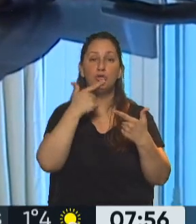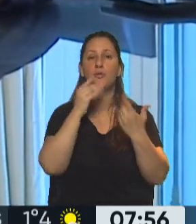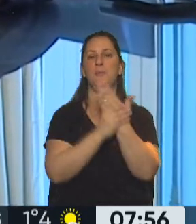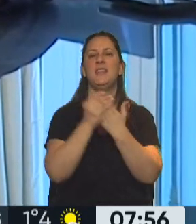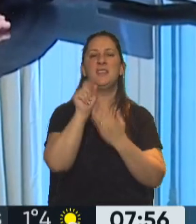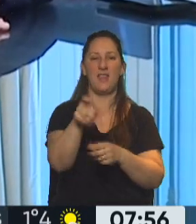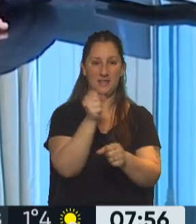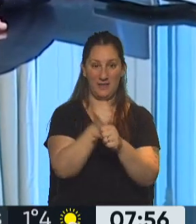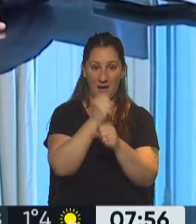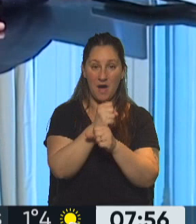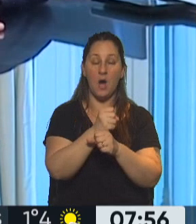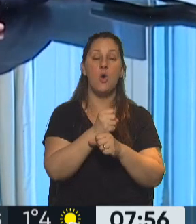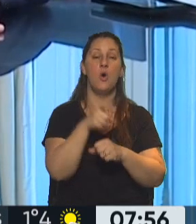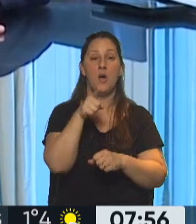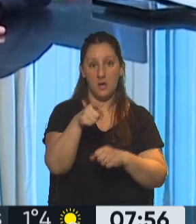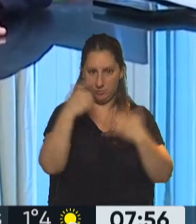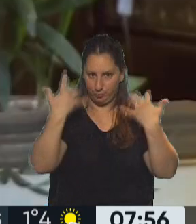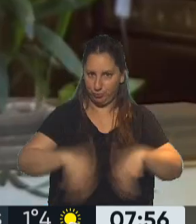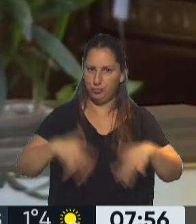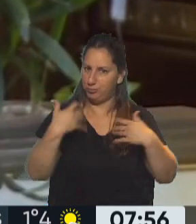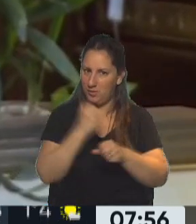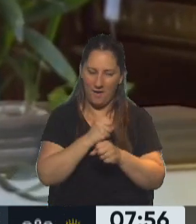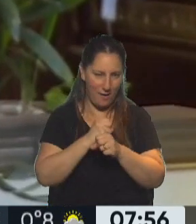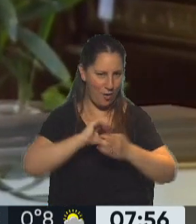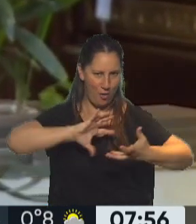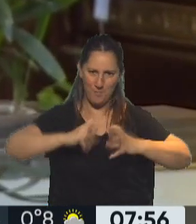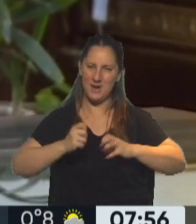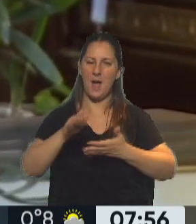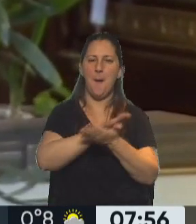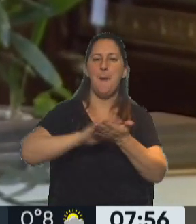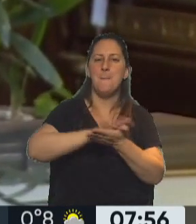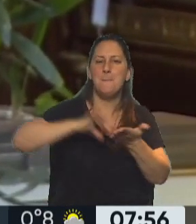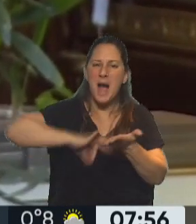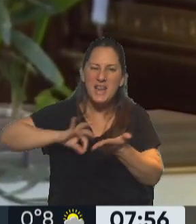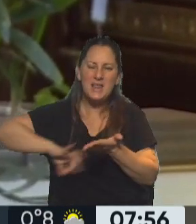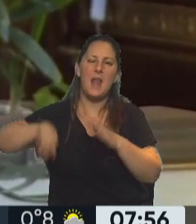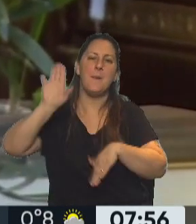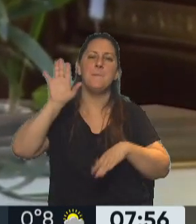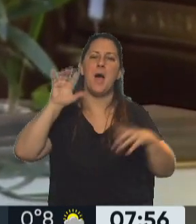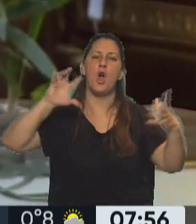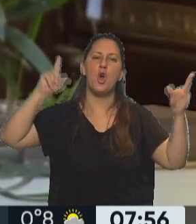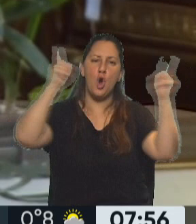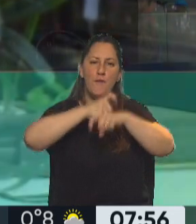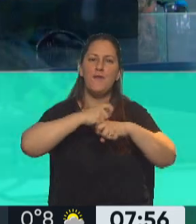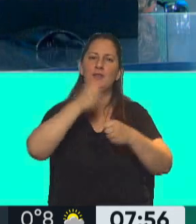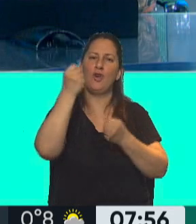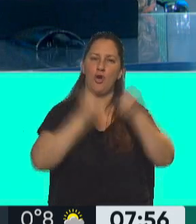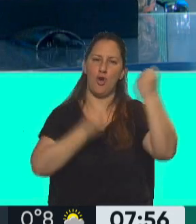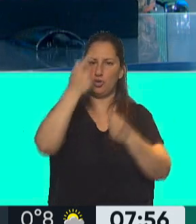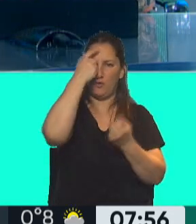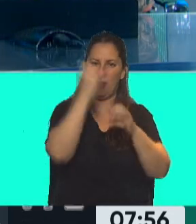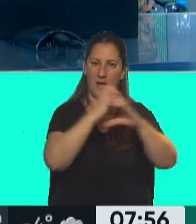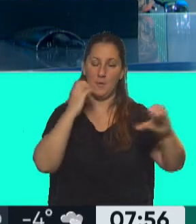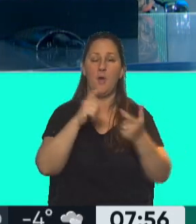ministra de trabajo que tiene una tarea bien complicada con las paritarias del conflicto en particular con Los camioneros y ayelén